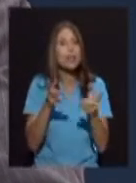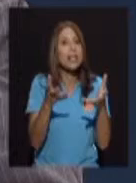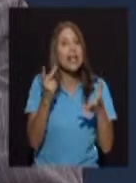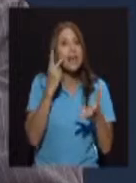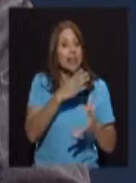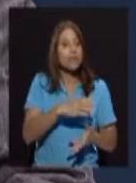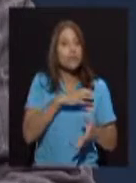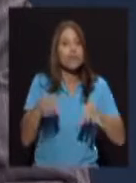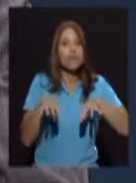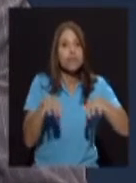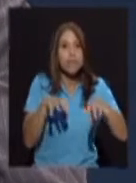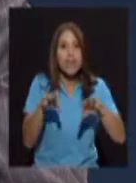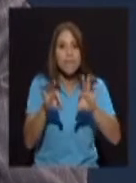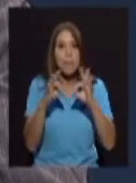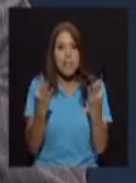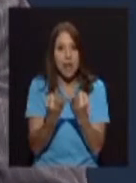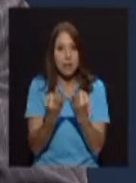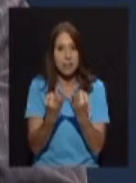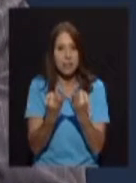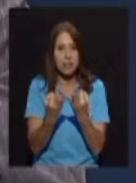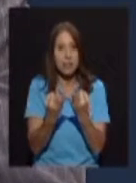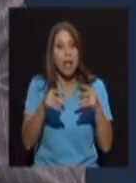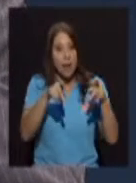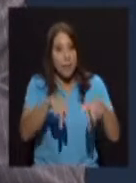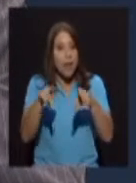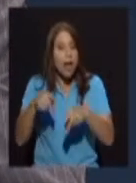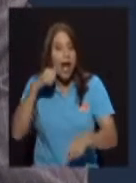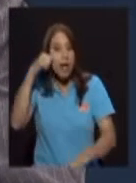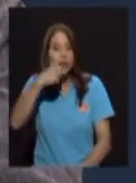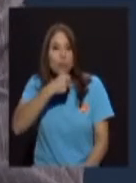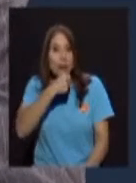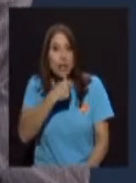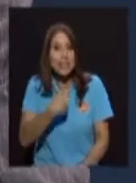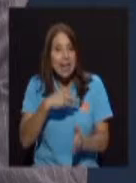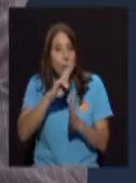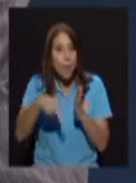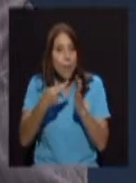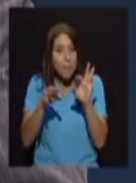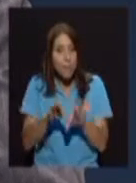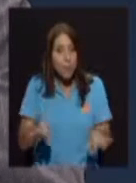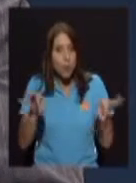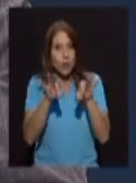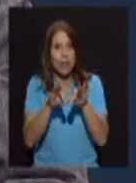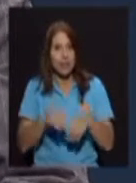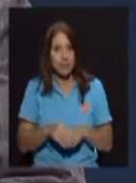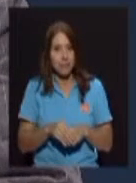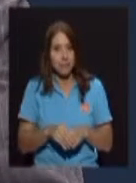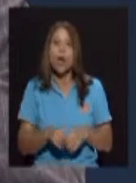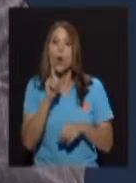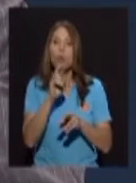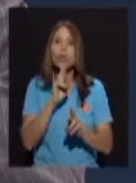familiares, en las cuales los adultos mayores tenían un rol o un papel muy importante. Y esto, uno